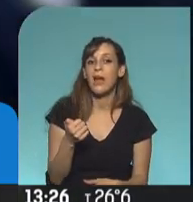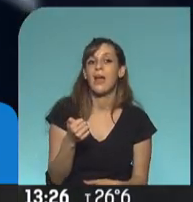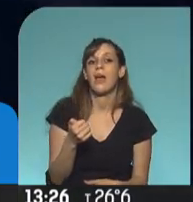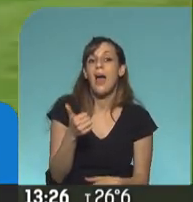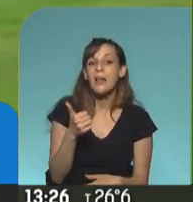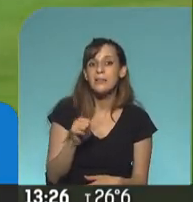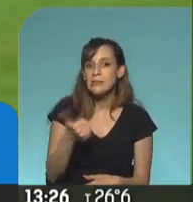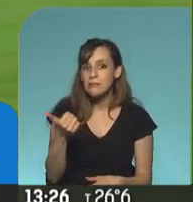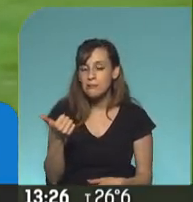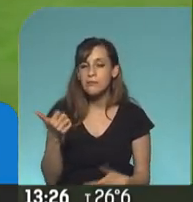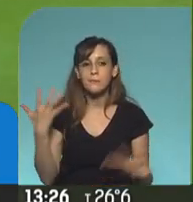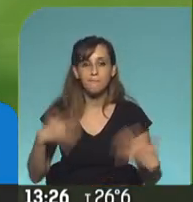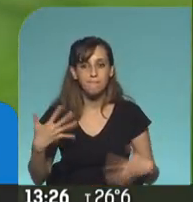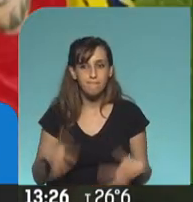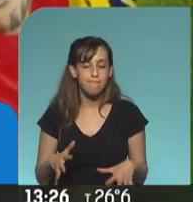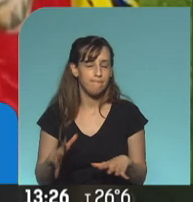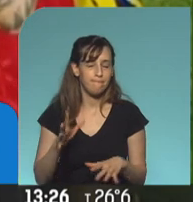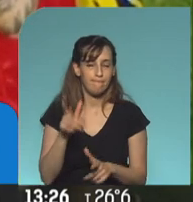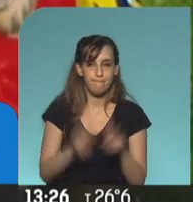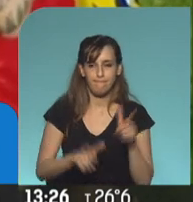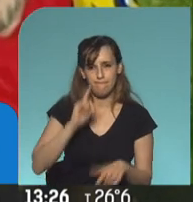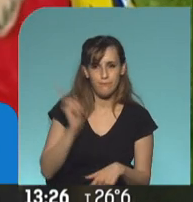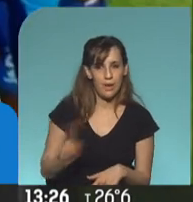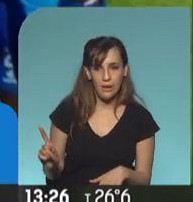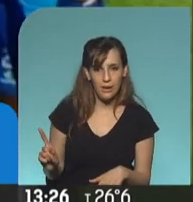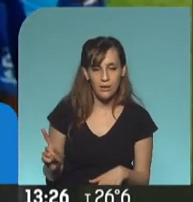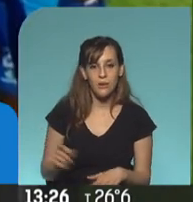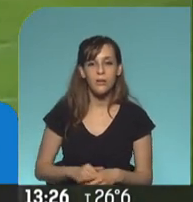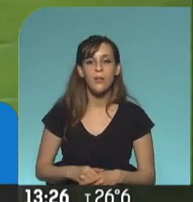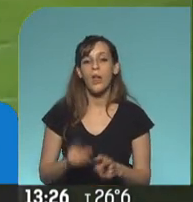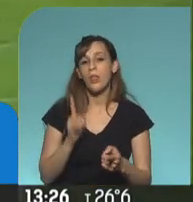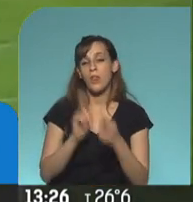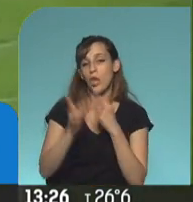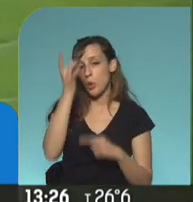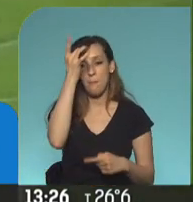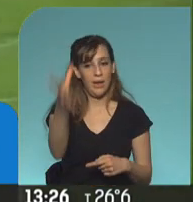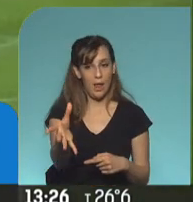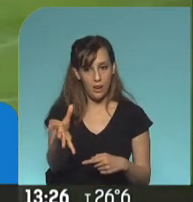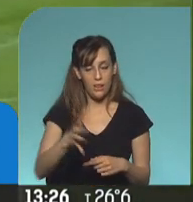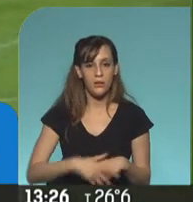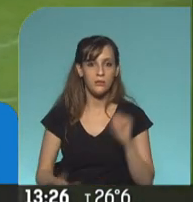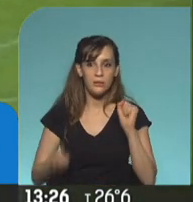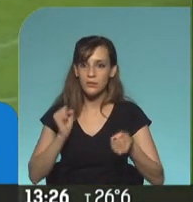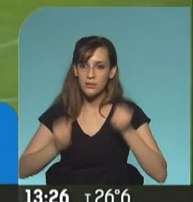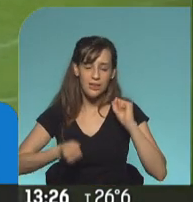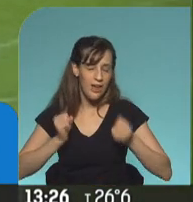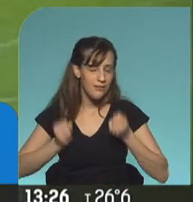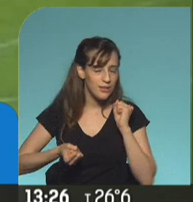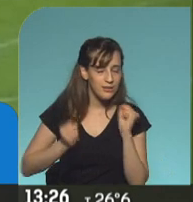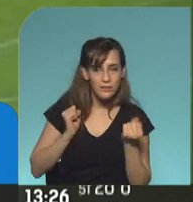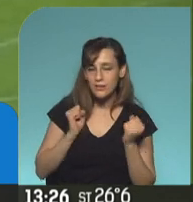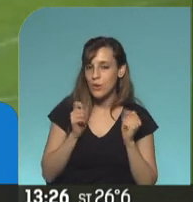agarraban la cabeza los dirigentes, no lo podían creer. Y de ahí pitó el árbitro a los penales. Bueno, los nervios que tenían estos chicos para